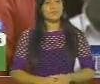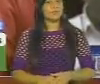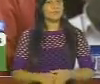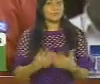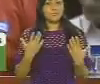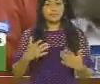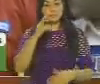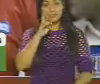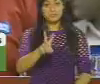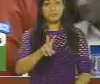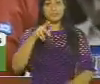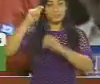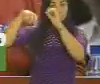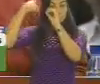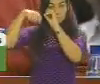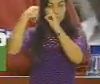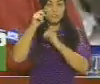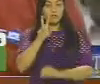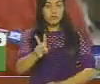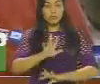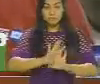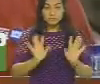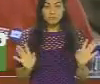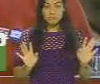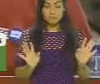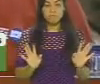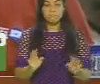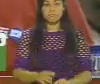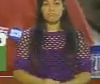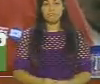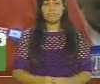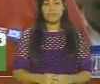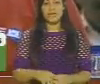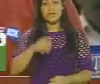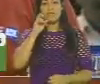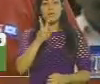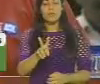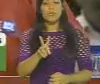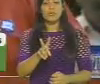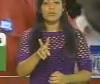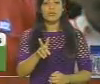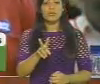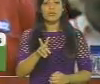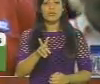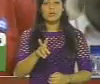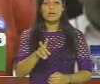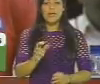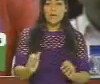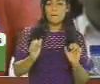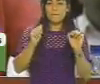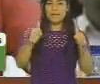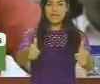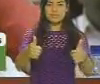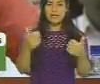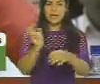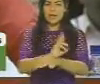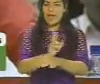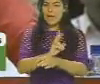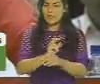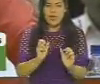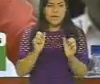Hemos visto en el video, y a eso me refería al principio también, cómo se enciende la chispa